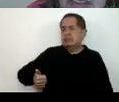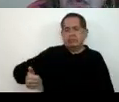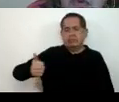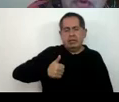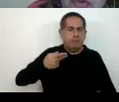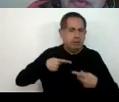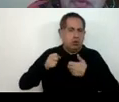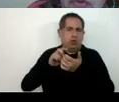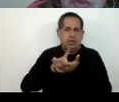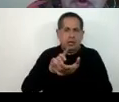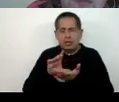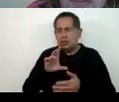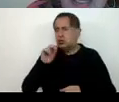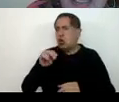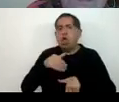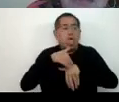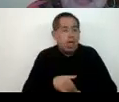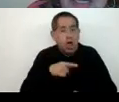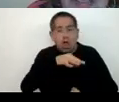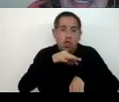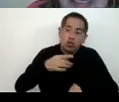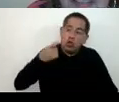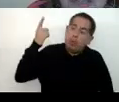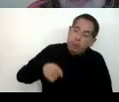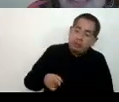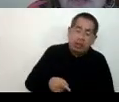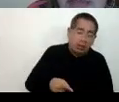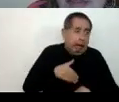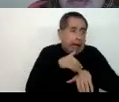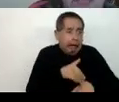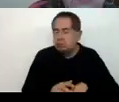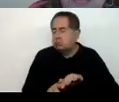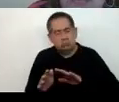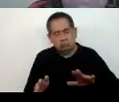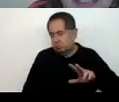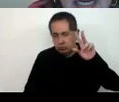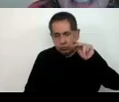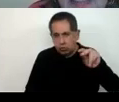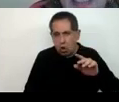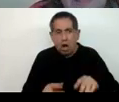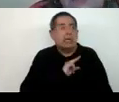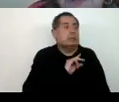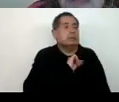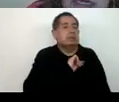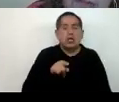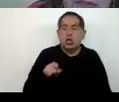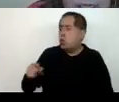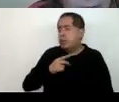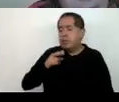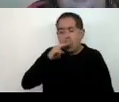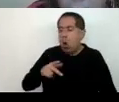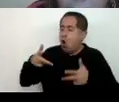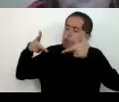y no porque el personal que le está diciendo sea un médico o sea un especialista y le diga, no, pues te tenemos